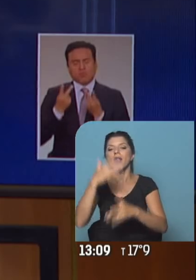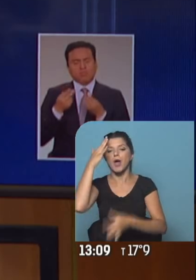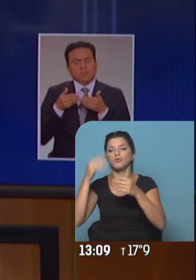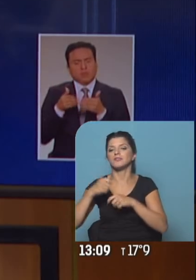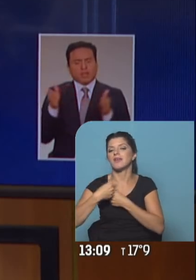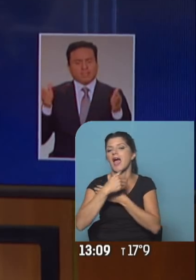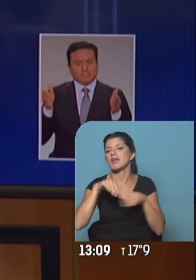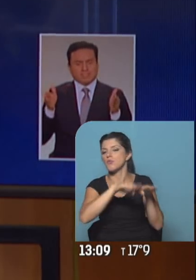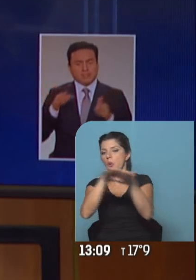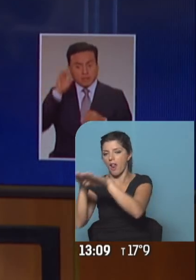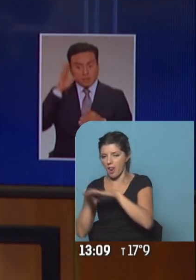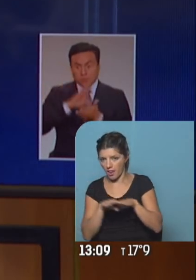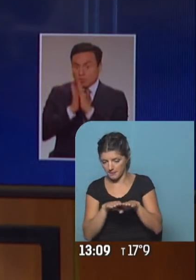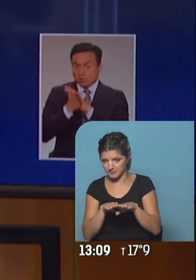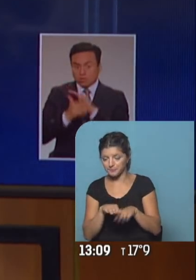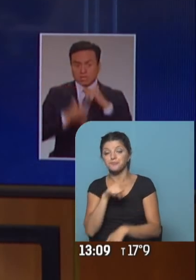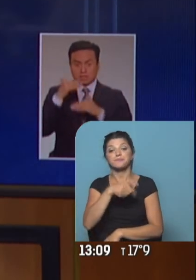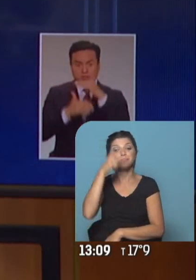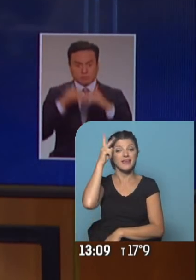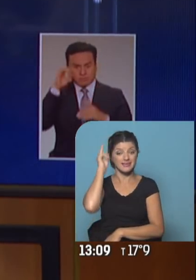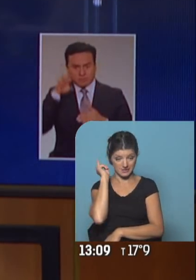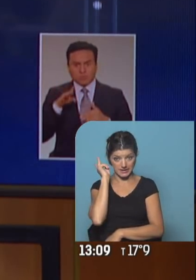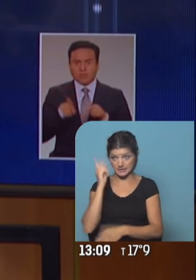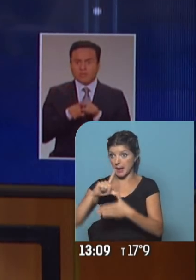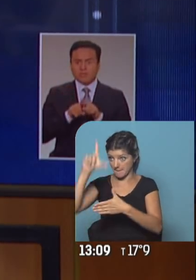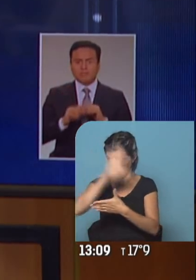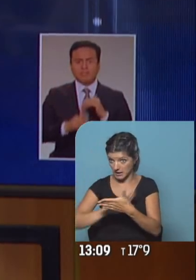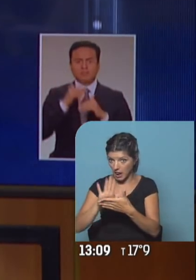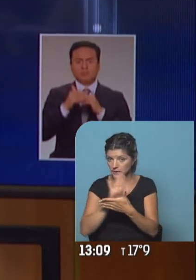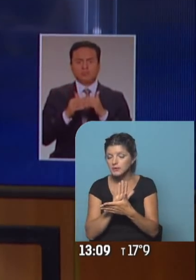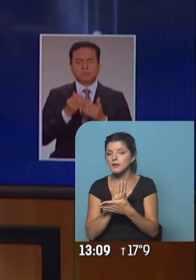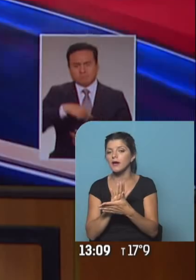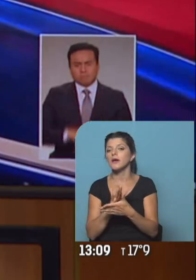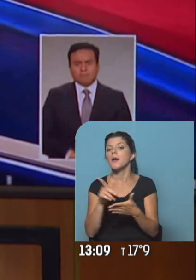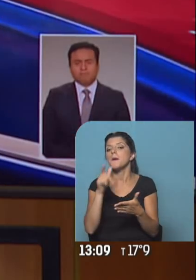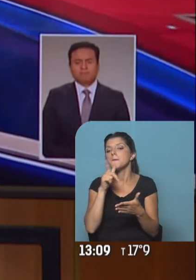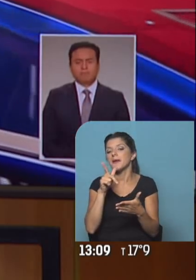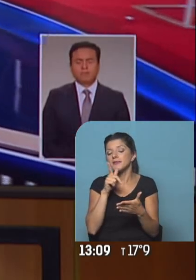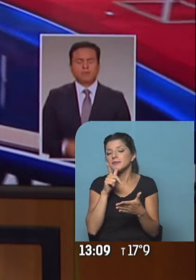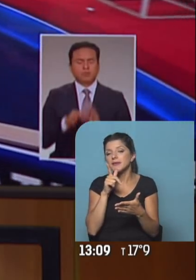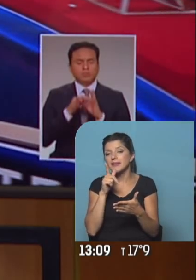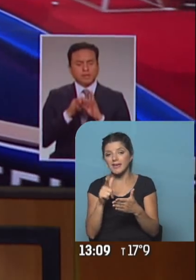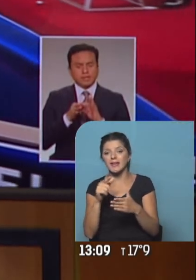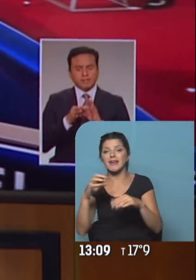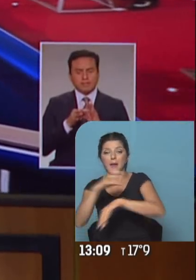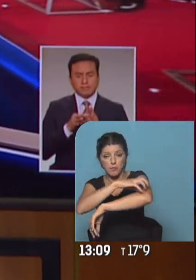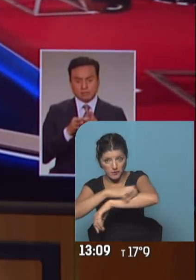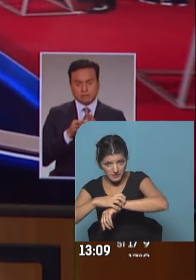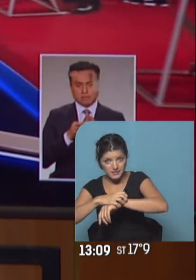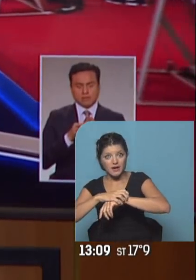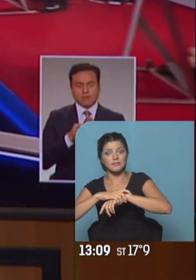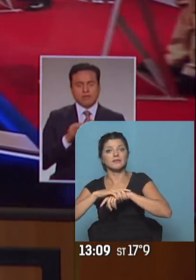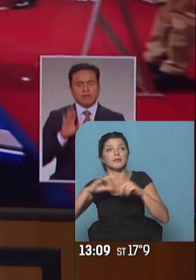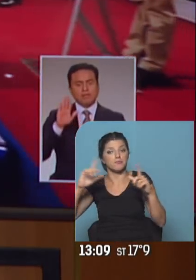En el caso de Chile y también de América Latina, parece bastante evidente que se redujo la pobreza de manera